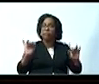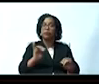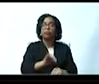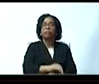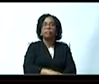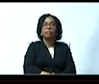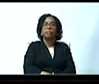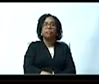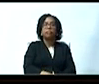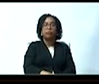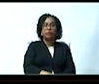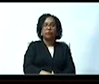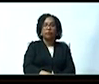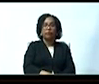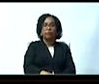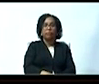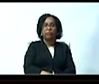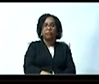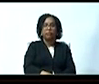Sí.